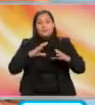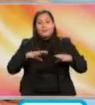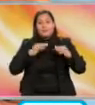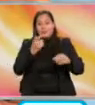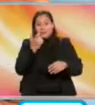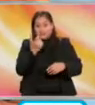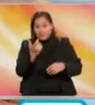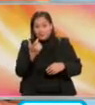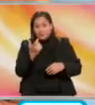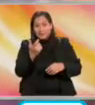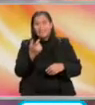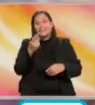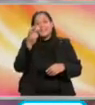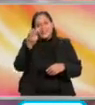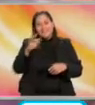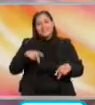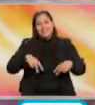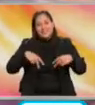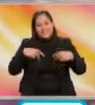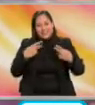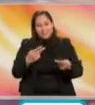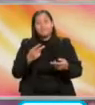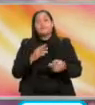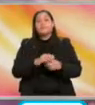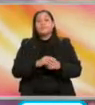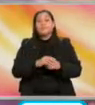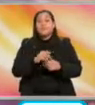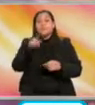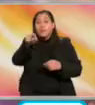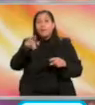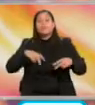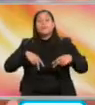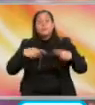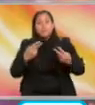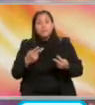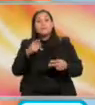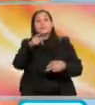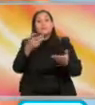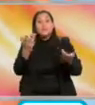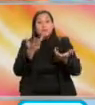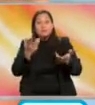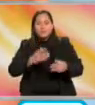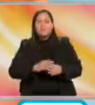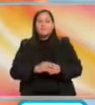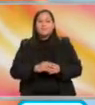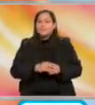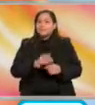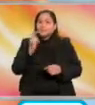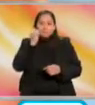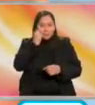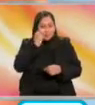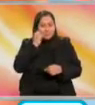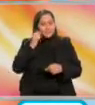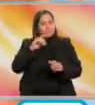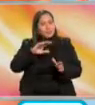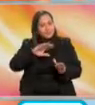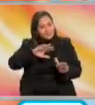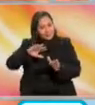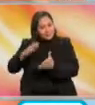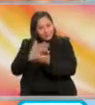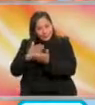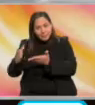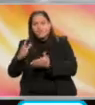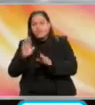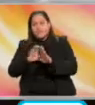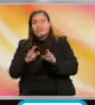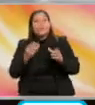una debilidad. Sí. Entonces, ¿qué hago si tengo esa debilidad? Pues tratar de hacerla a un lado, tomar